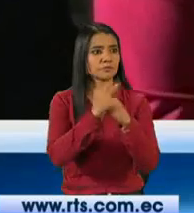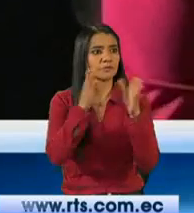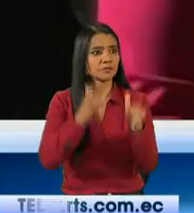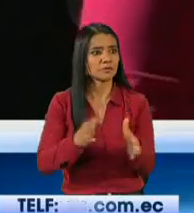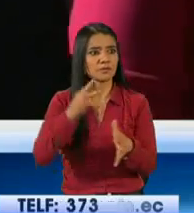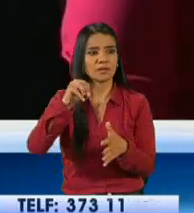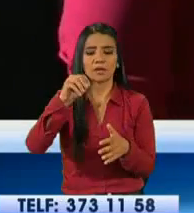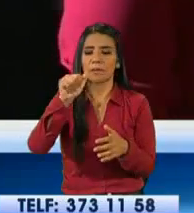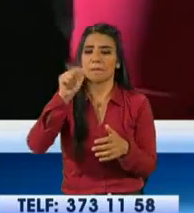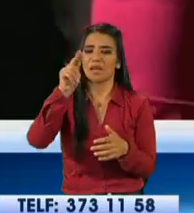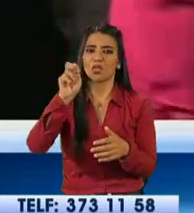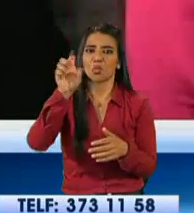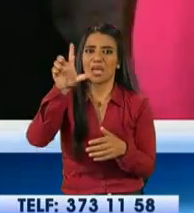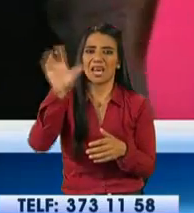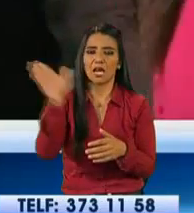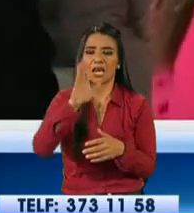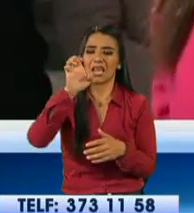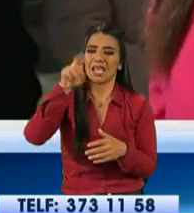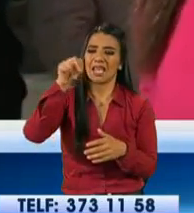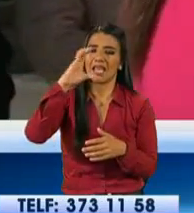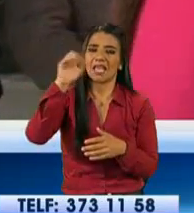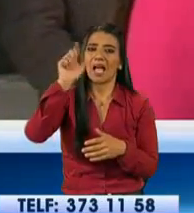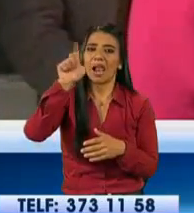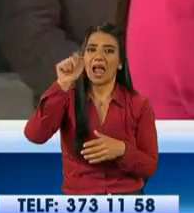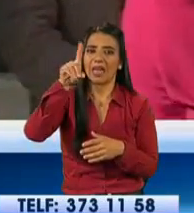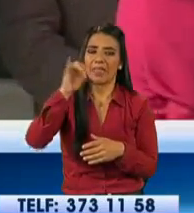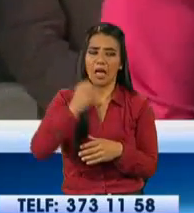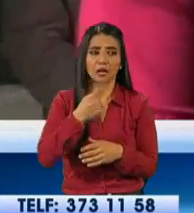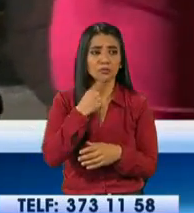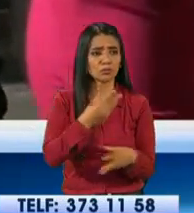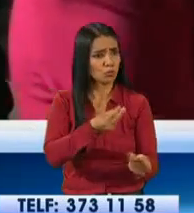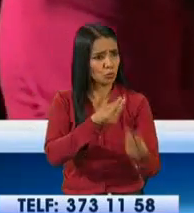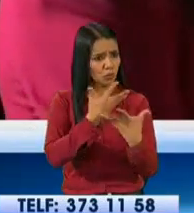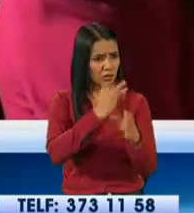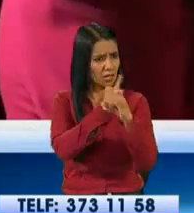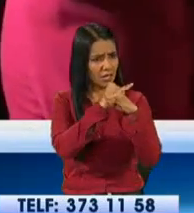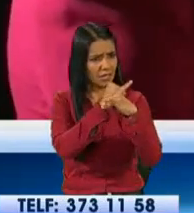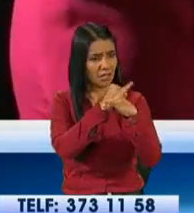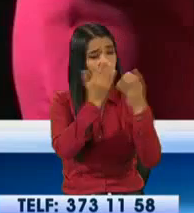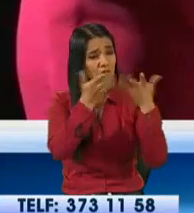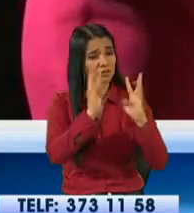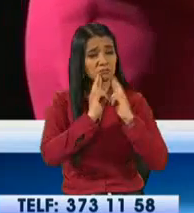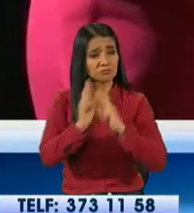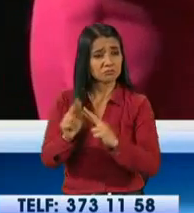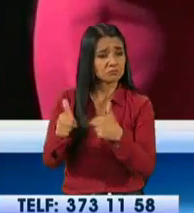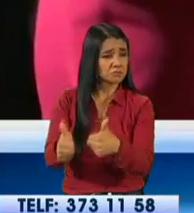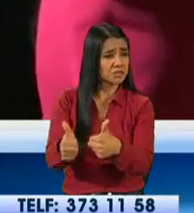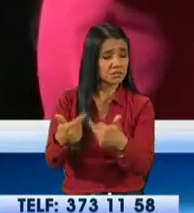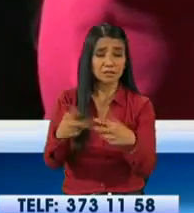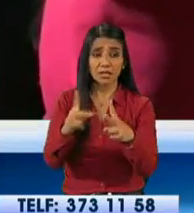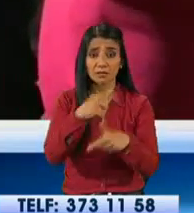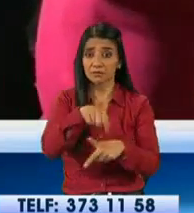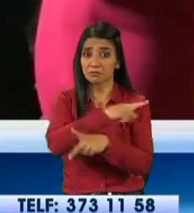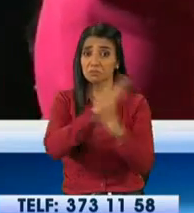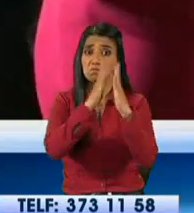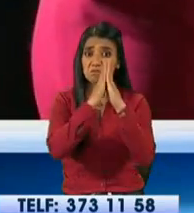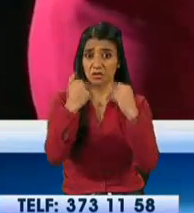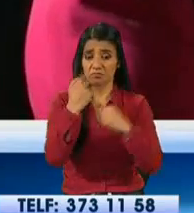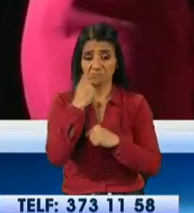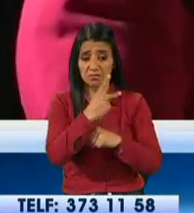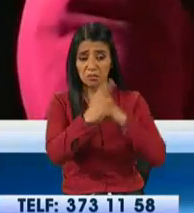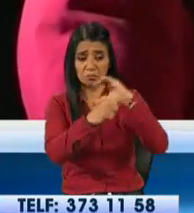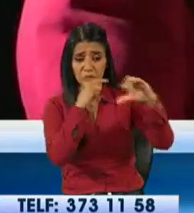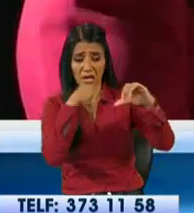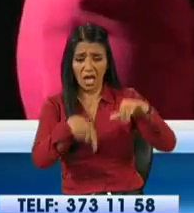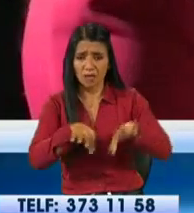Manuel Encalada de Lemas. Muy buenos días, ingeniero. Cuéntenos, sabemos que ustedes dieron ya respuesta inmediata a este pedido de la comunidad. Vimos en imágenes, aquí